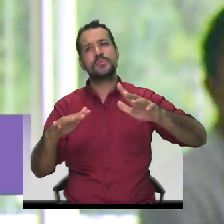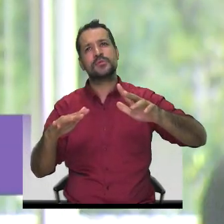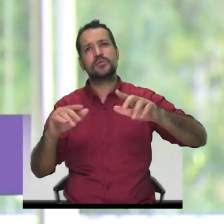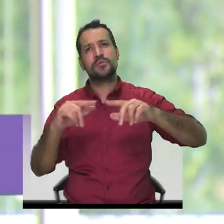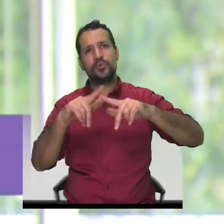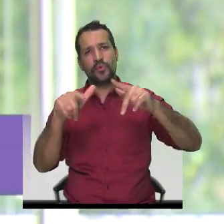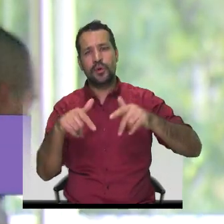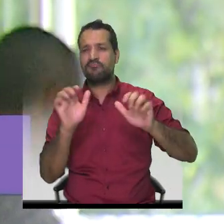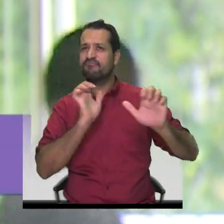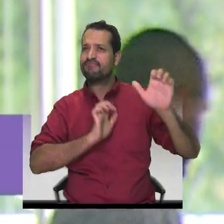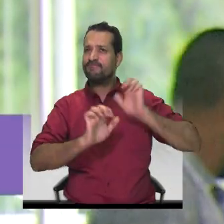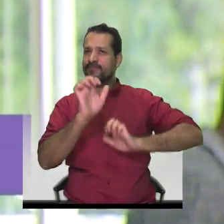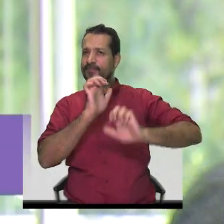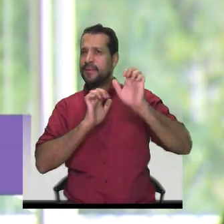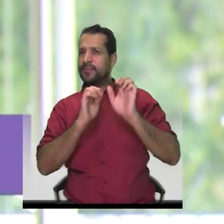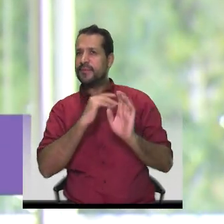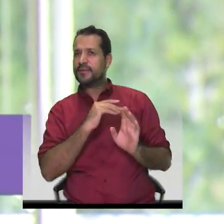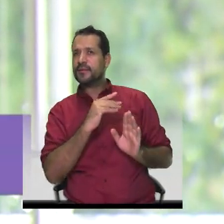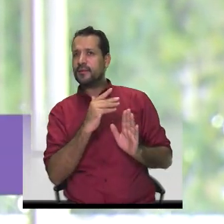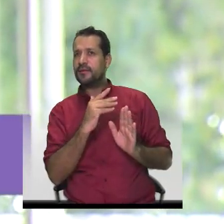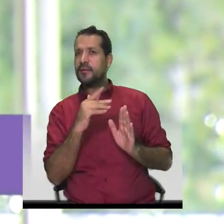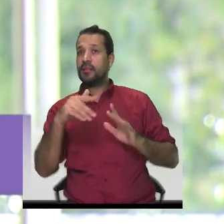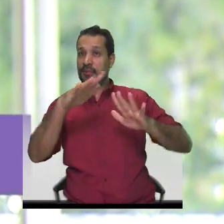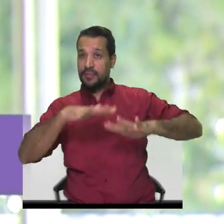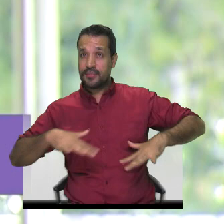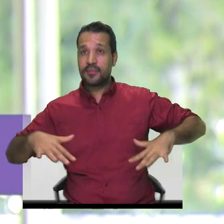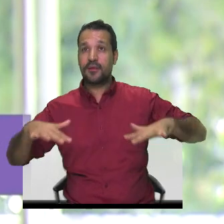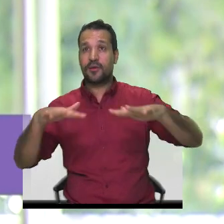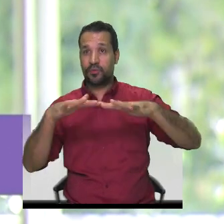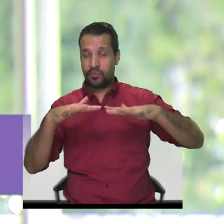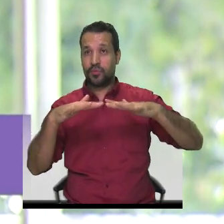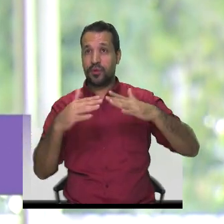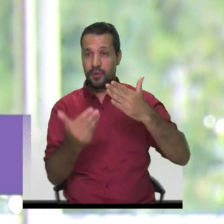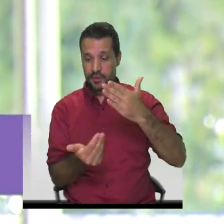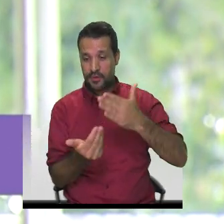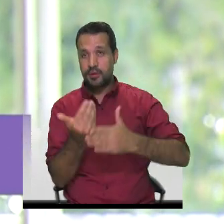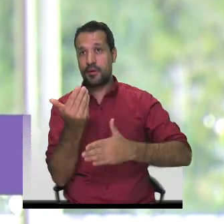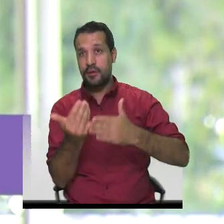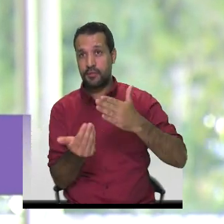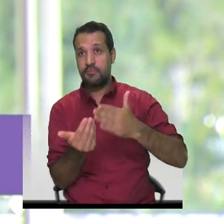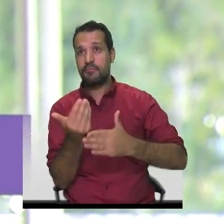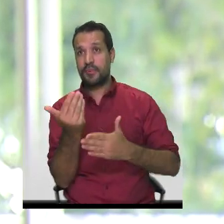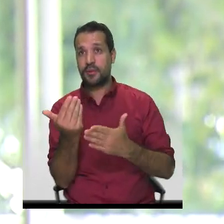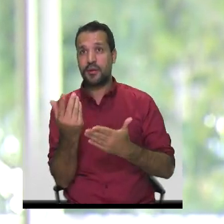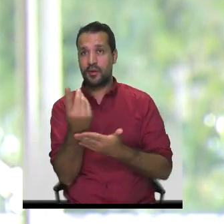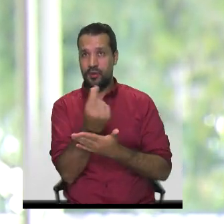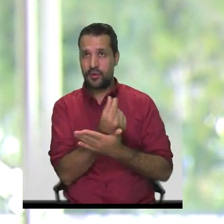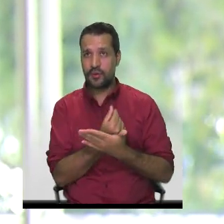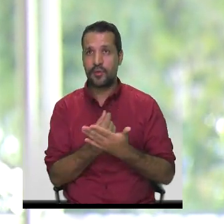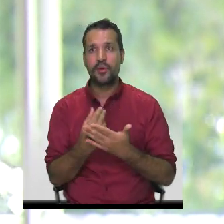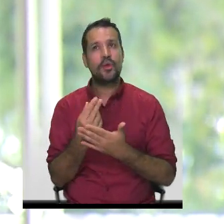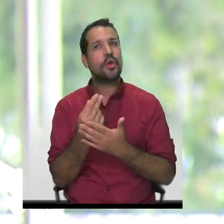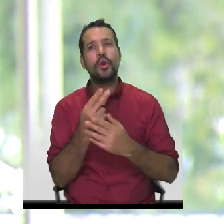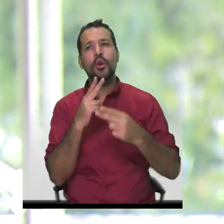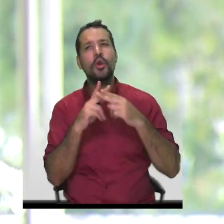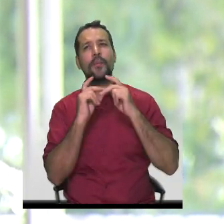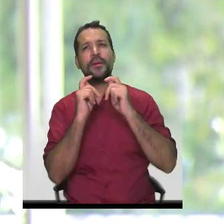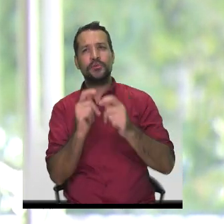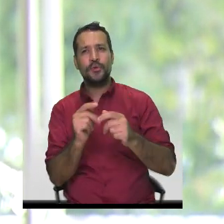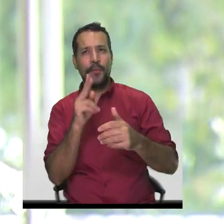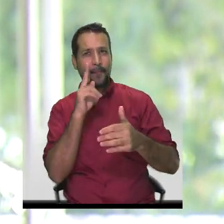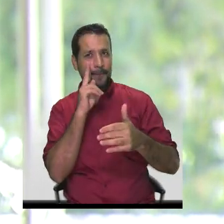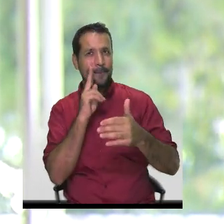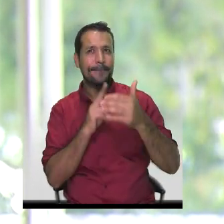defender el territorio y transitar hacia economías que pongan la vida en el centro. Se llama Visión Suroeste. Tenemos una